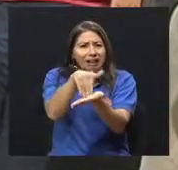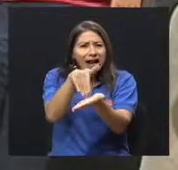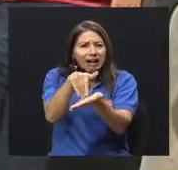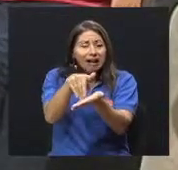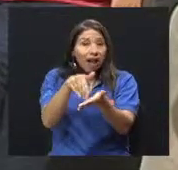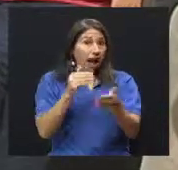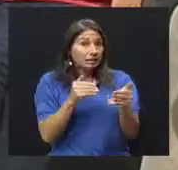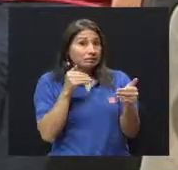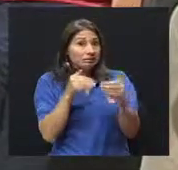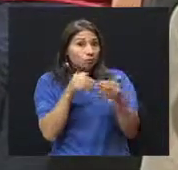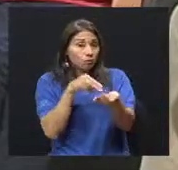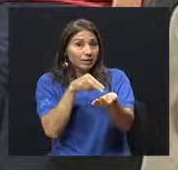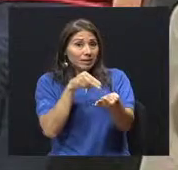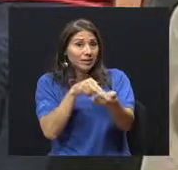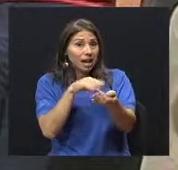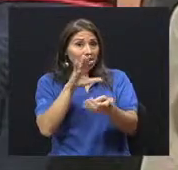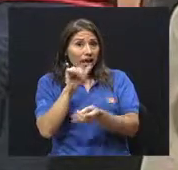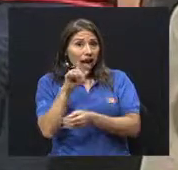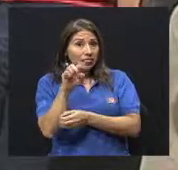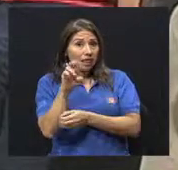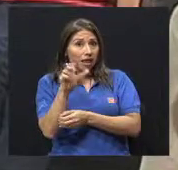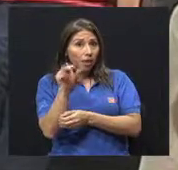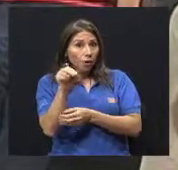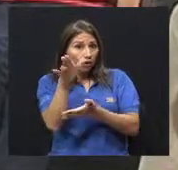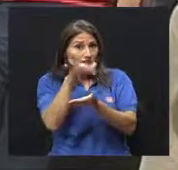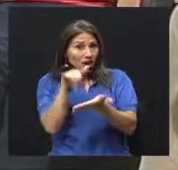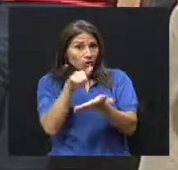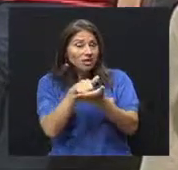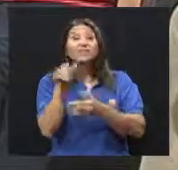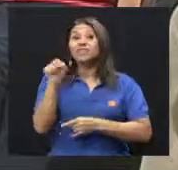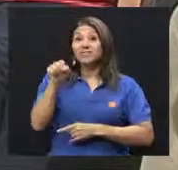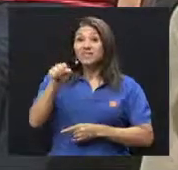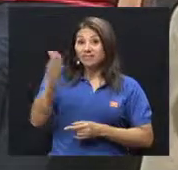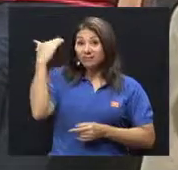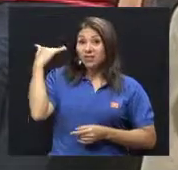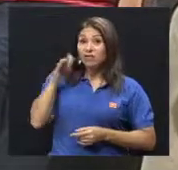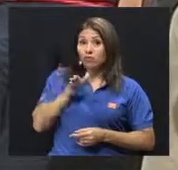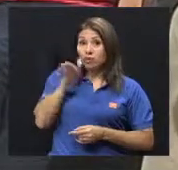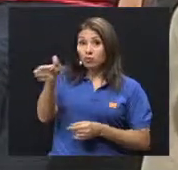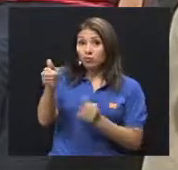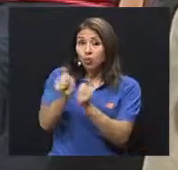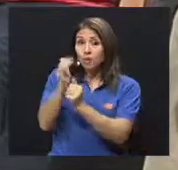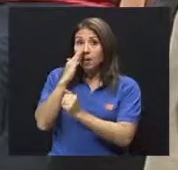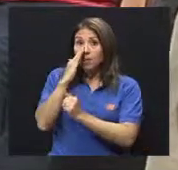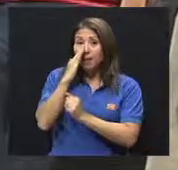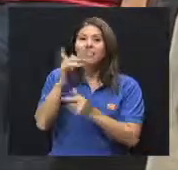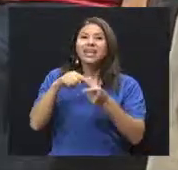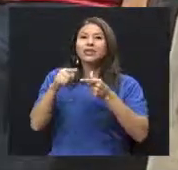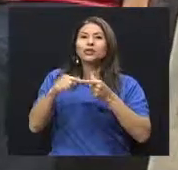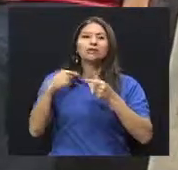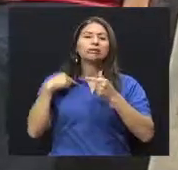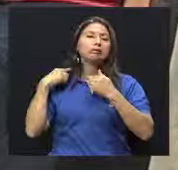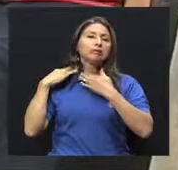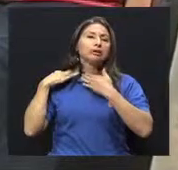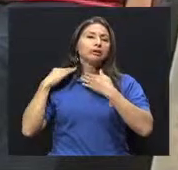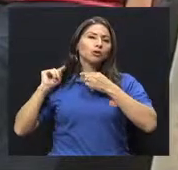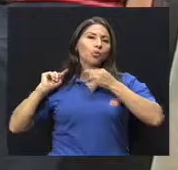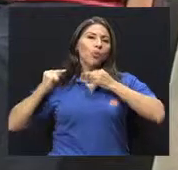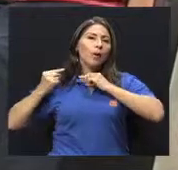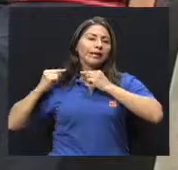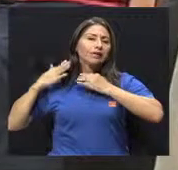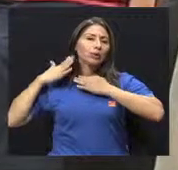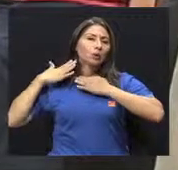central, por ahí. Ah, por el Calderón Guardia. Sí. En San José. Fuimos ahí. Mi mamá, entonces yo tenía un dolor de